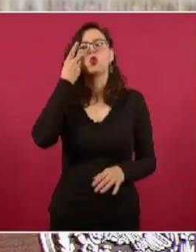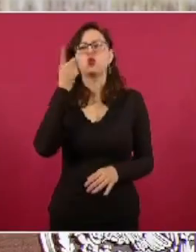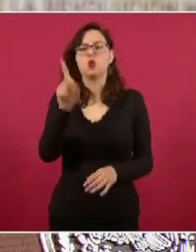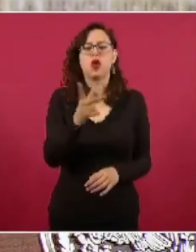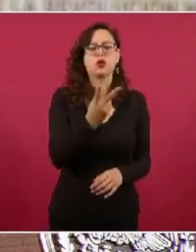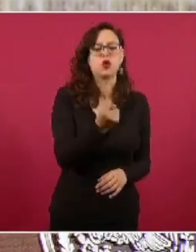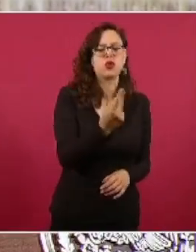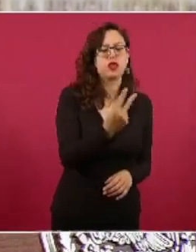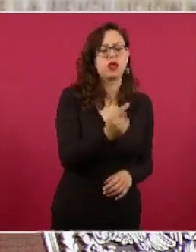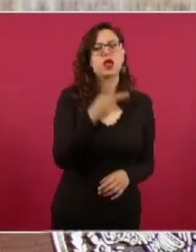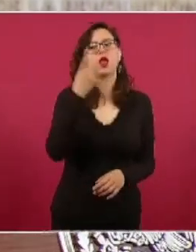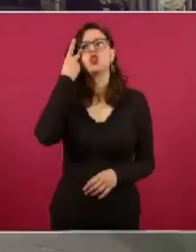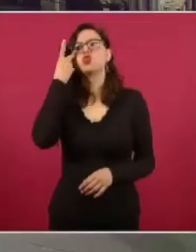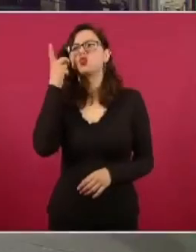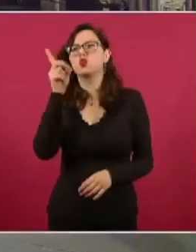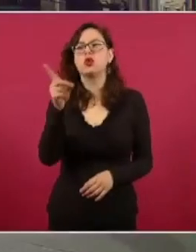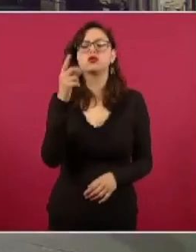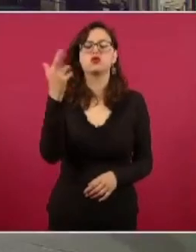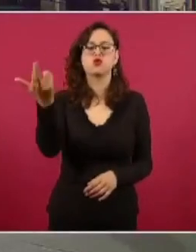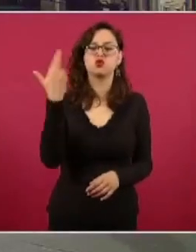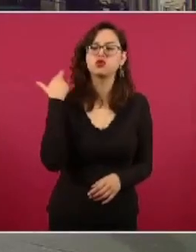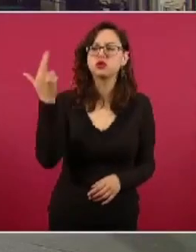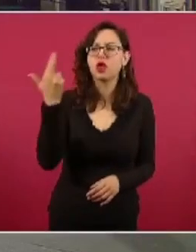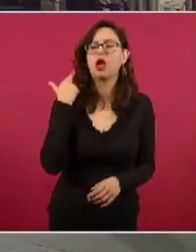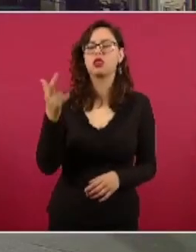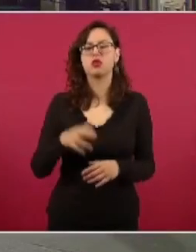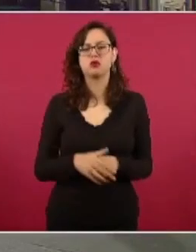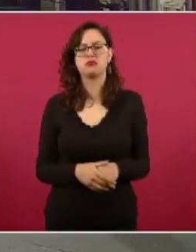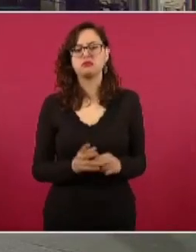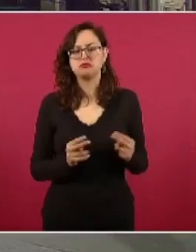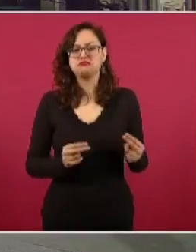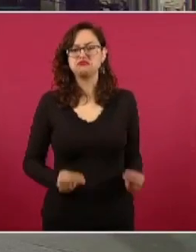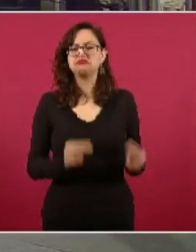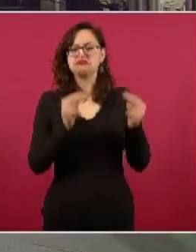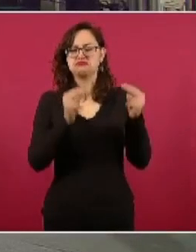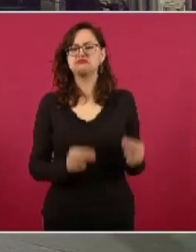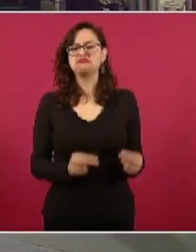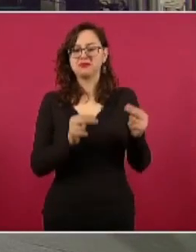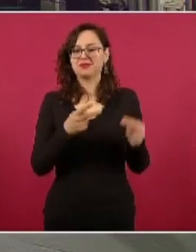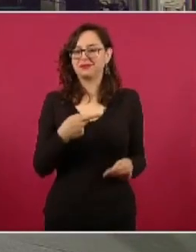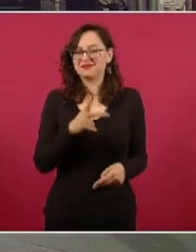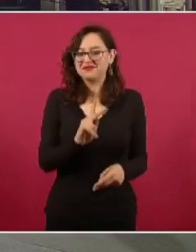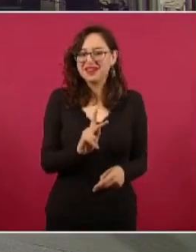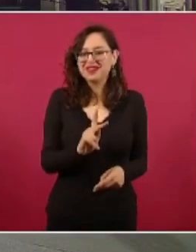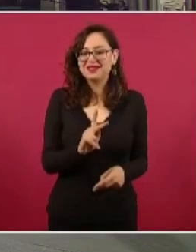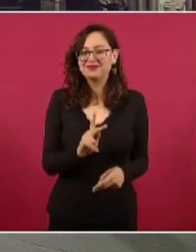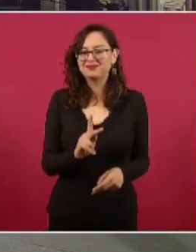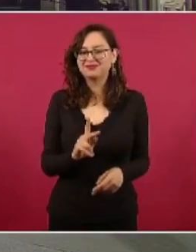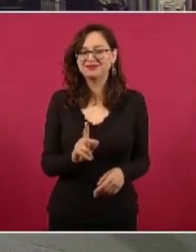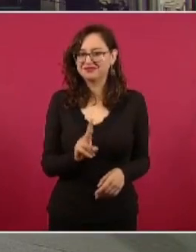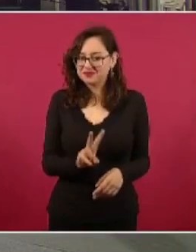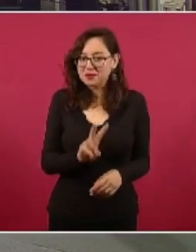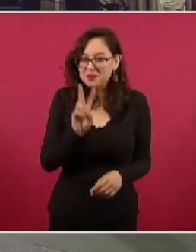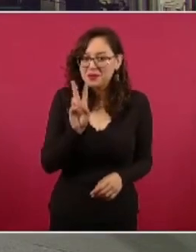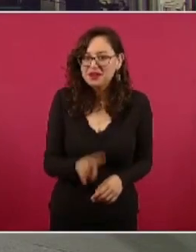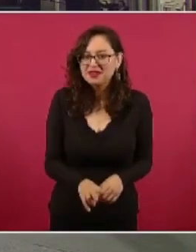es el periódico, o es la radio, o es la televisión. Eso lo tienen